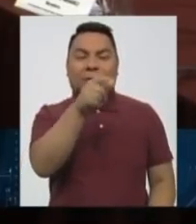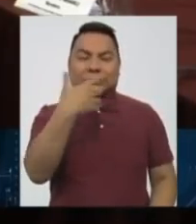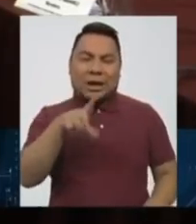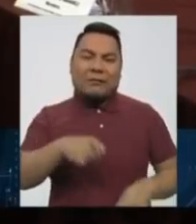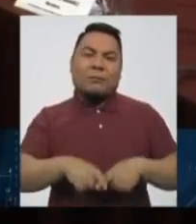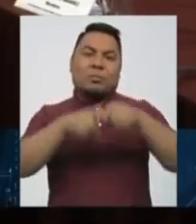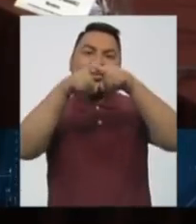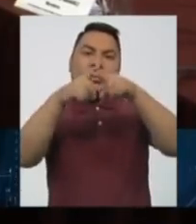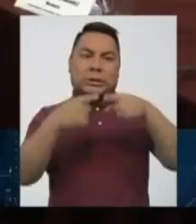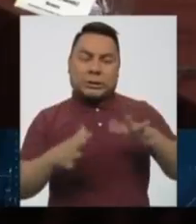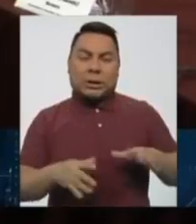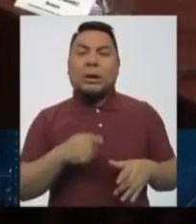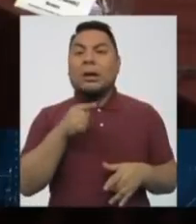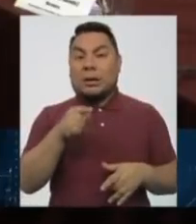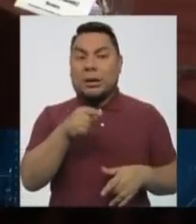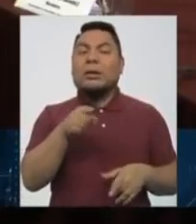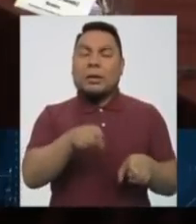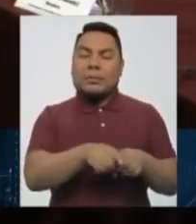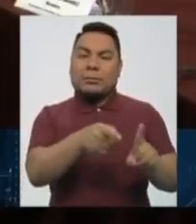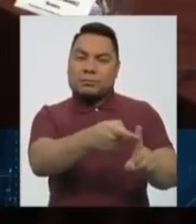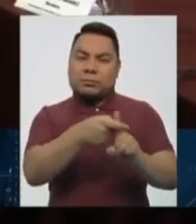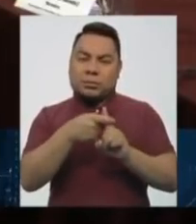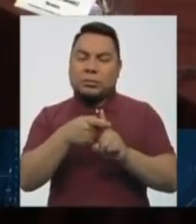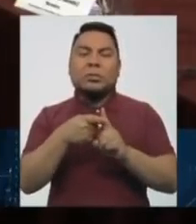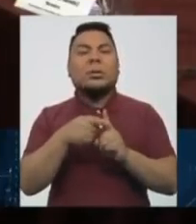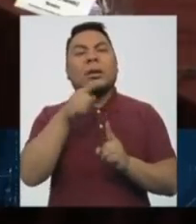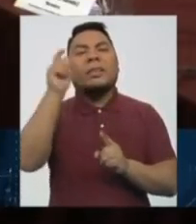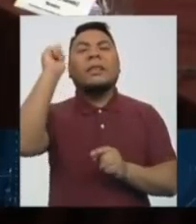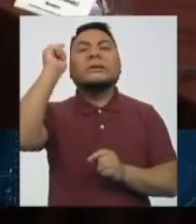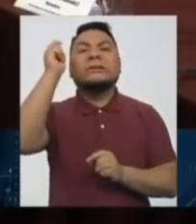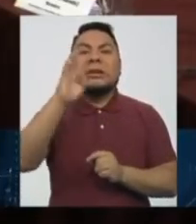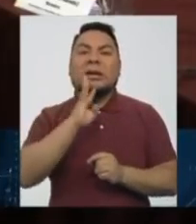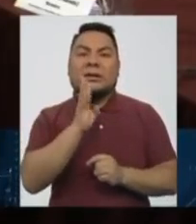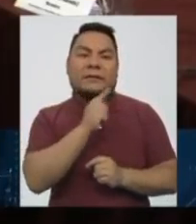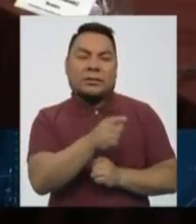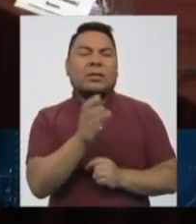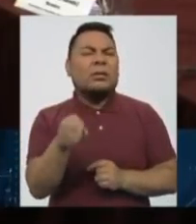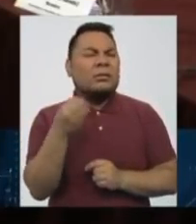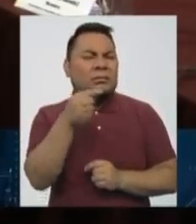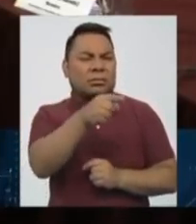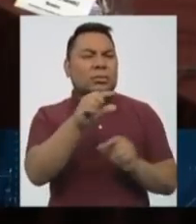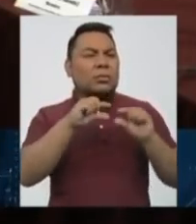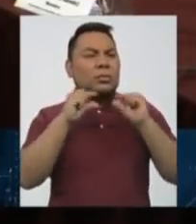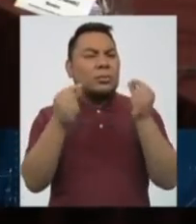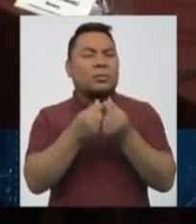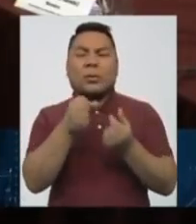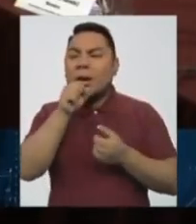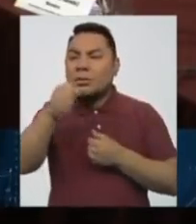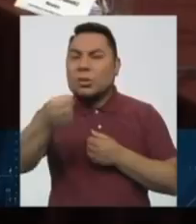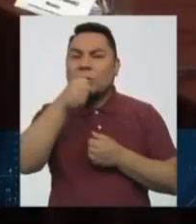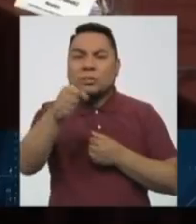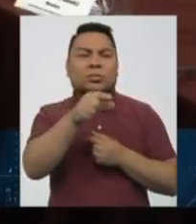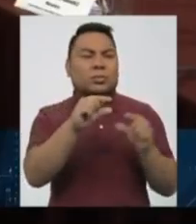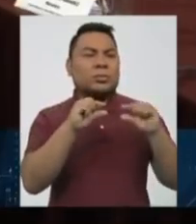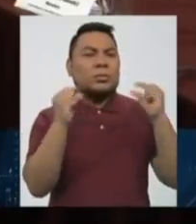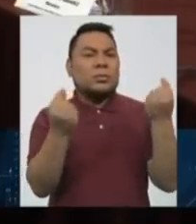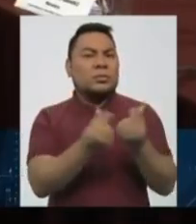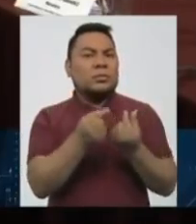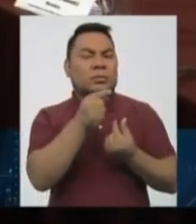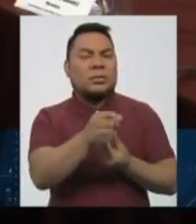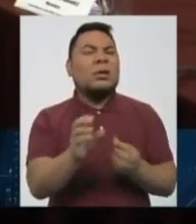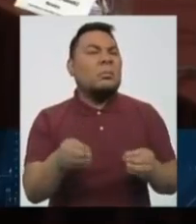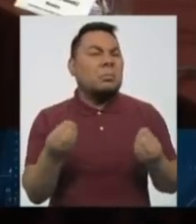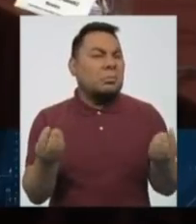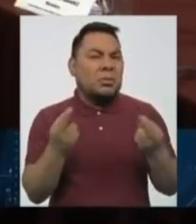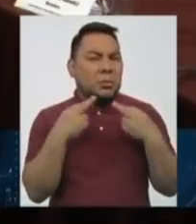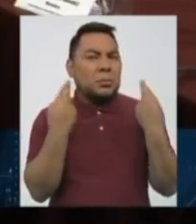bajo qué condiciones se dio esta reunión entre un grupo de periodistas y el fiscal de la Nación,